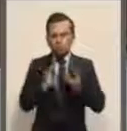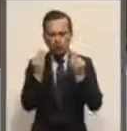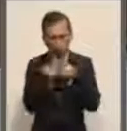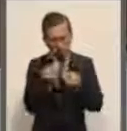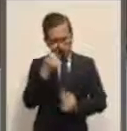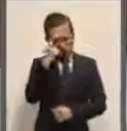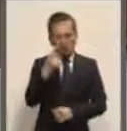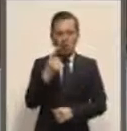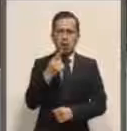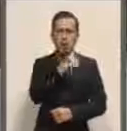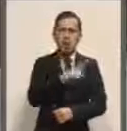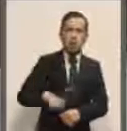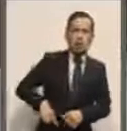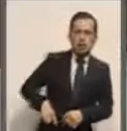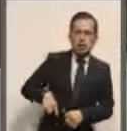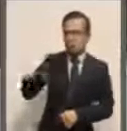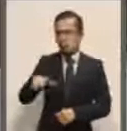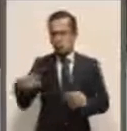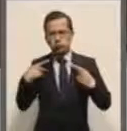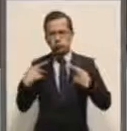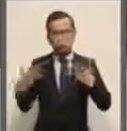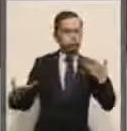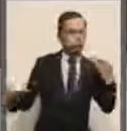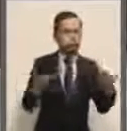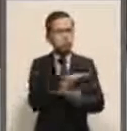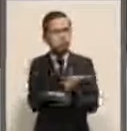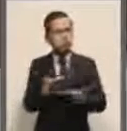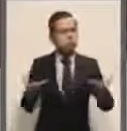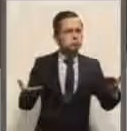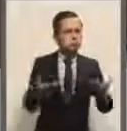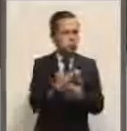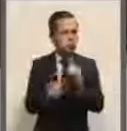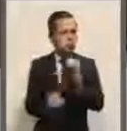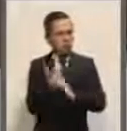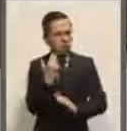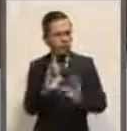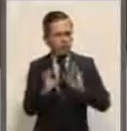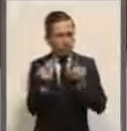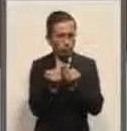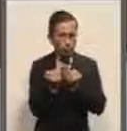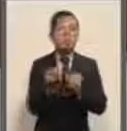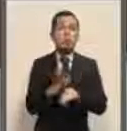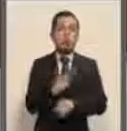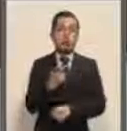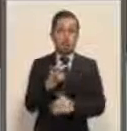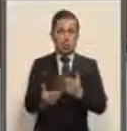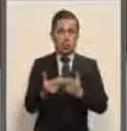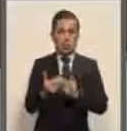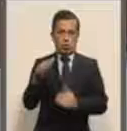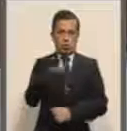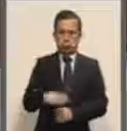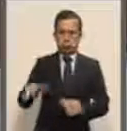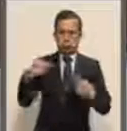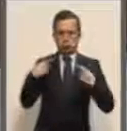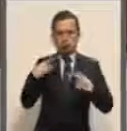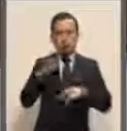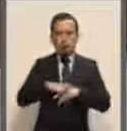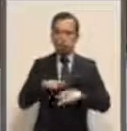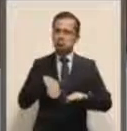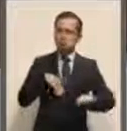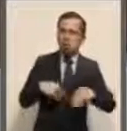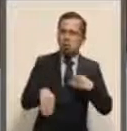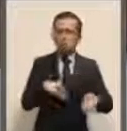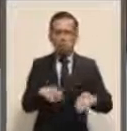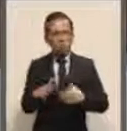y las personas. Lo anterior, en concordancia con el surgimiento de una sociedad cada día más activa y que